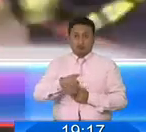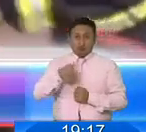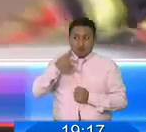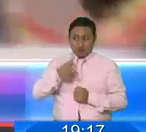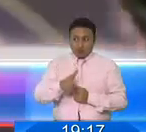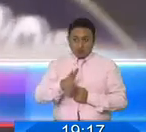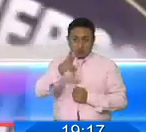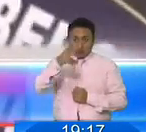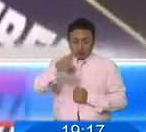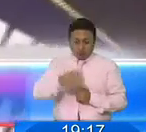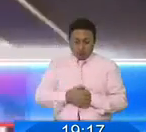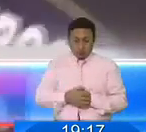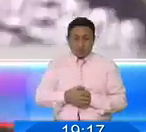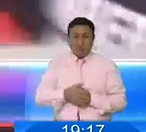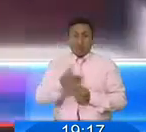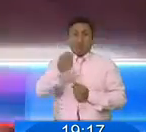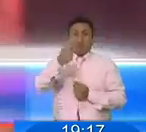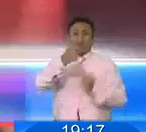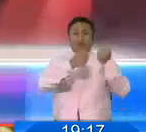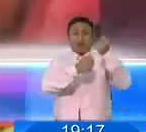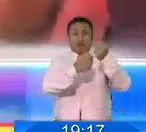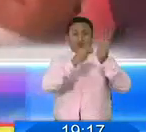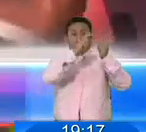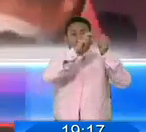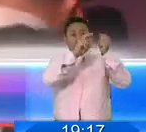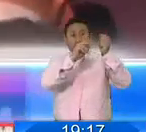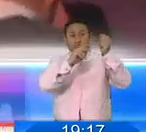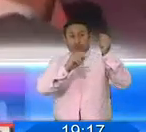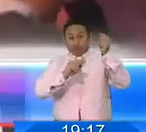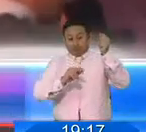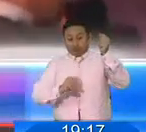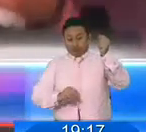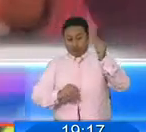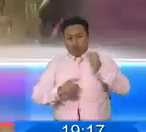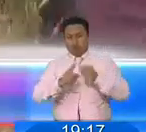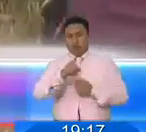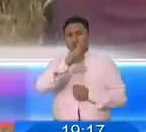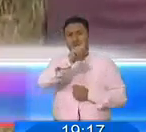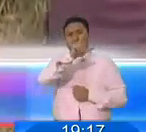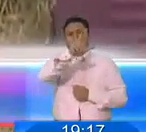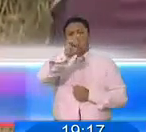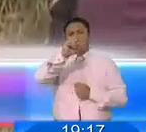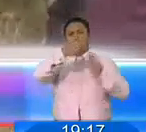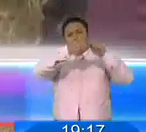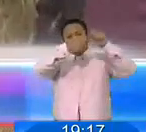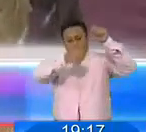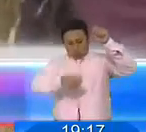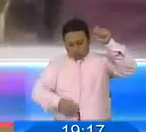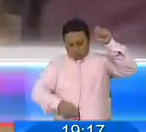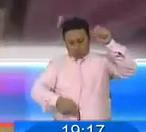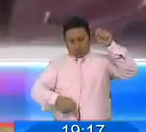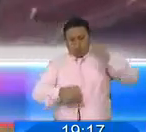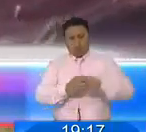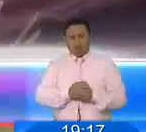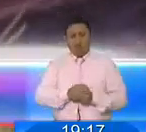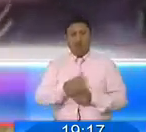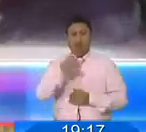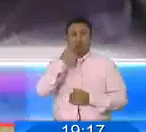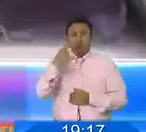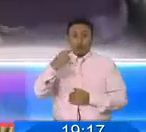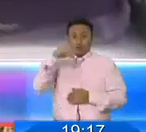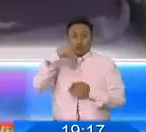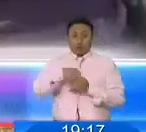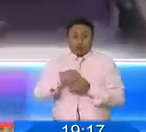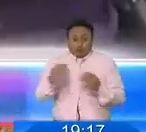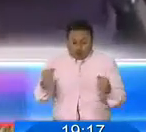ayudados con cuerdas descendieron el automotor quedó a unos 130 metros abajo de la carretera el chofer estaba atrapado